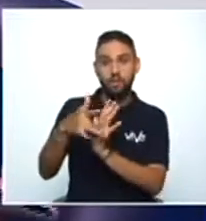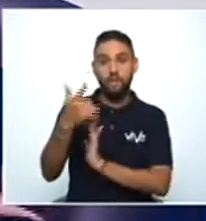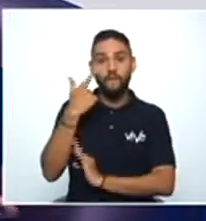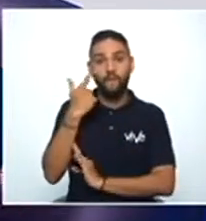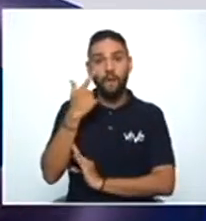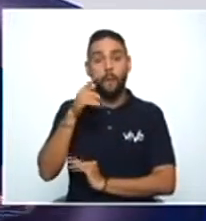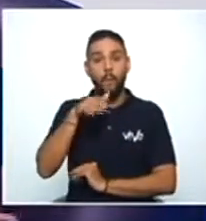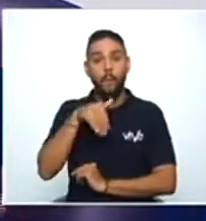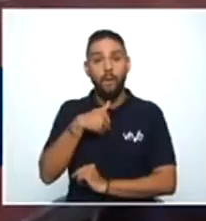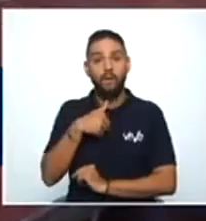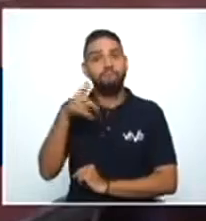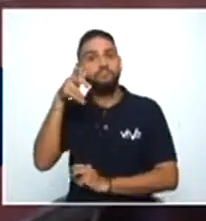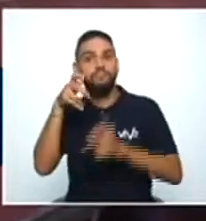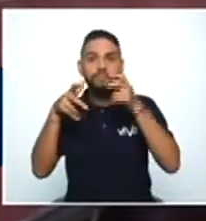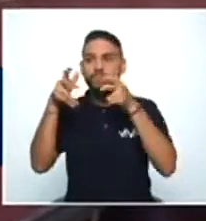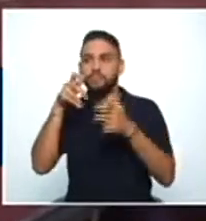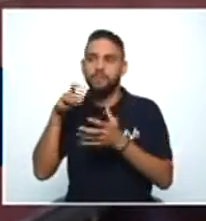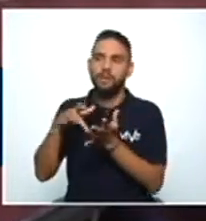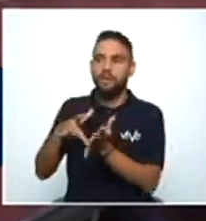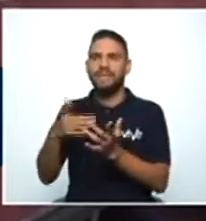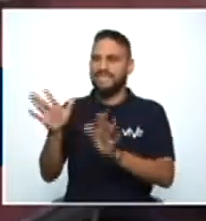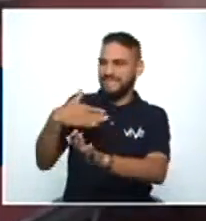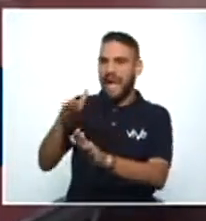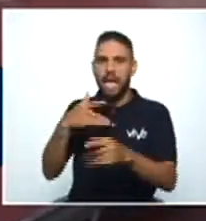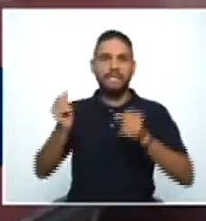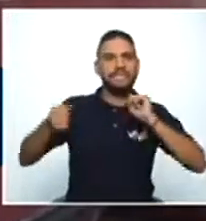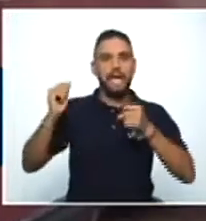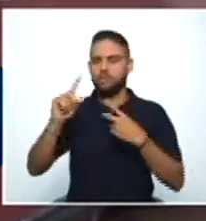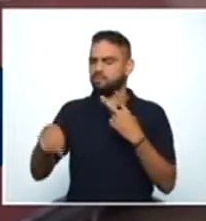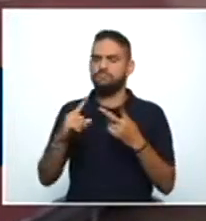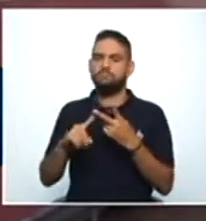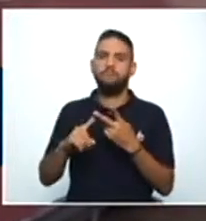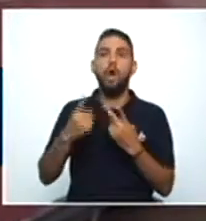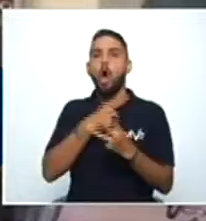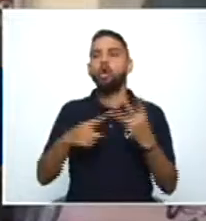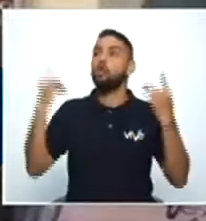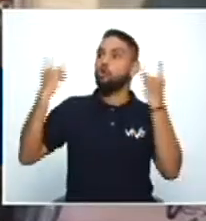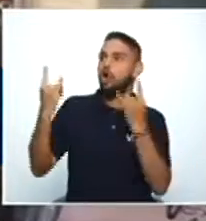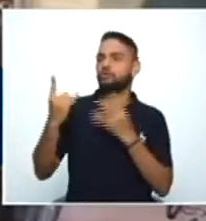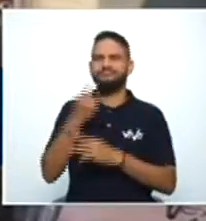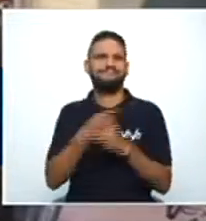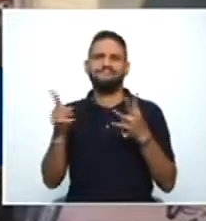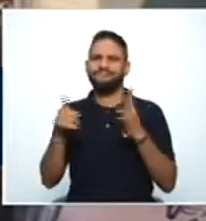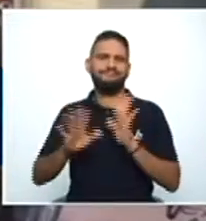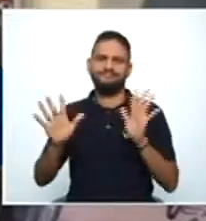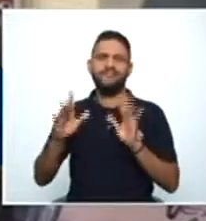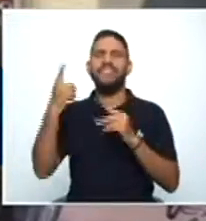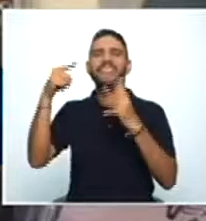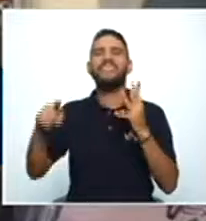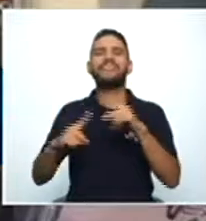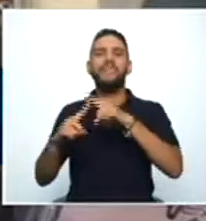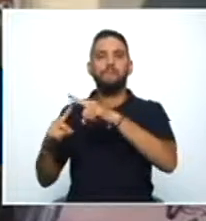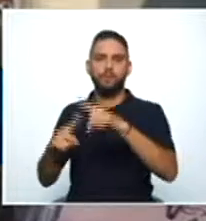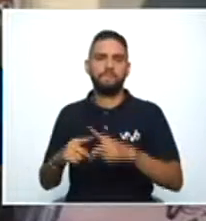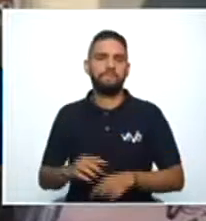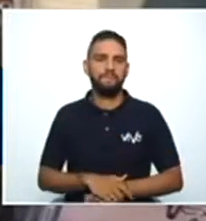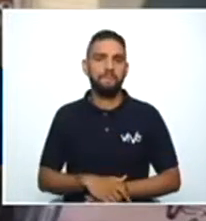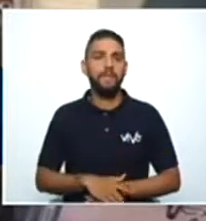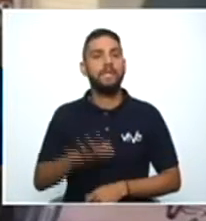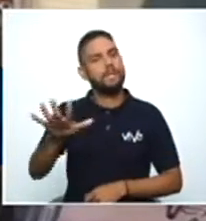para escuchar porque no todo el mundo le gusta la salsa no todo el mundo le gusta el pop no todo el mundo gusta el rock donde pueden nuestros usuarios usuarias